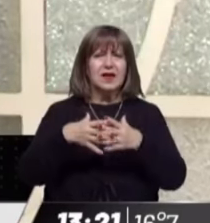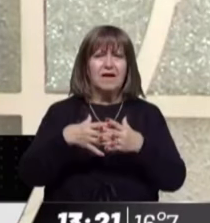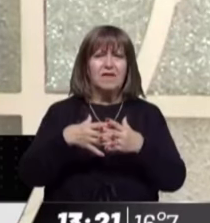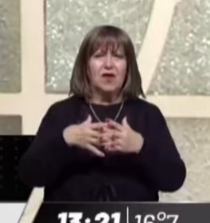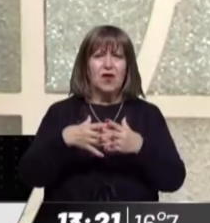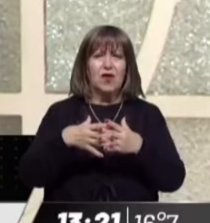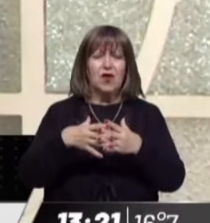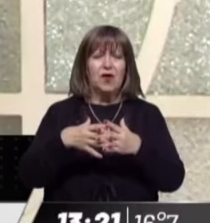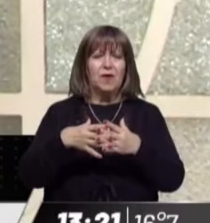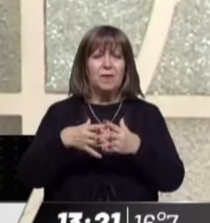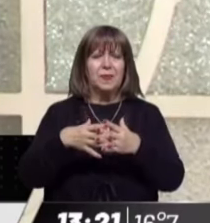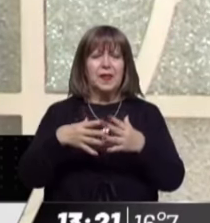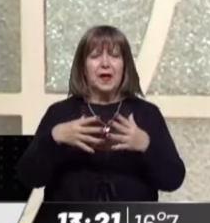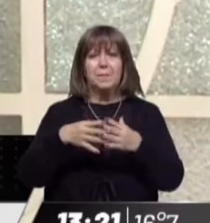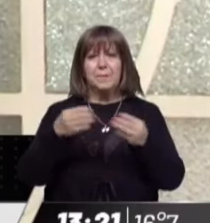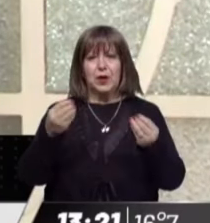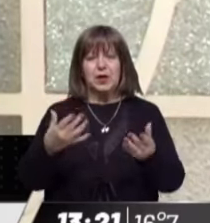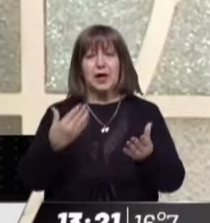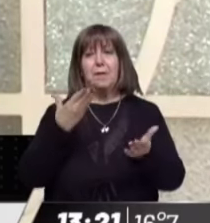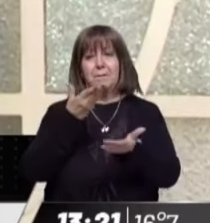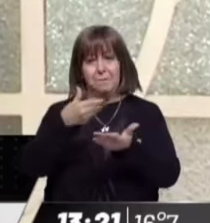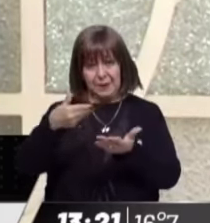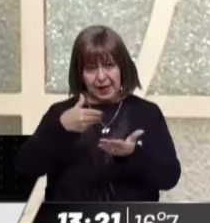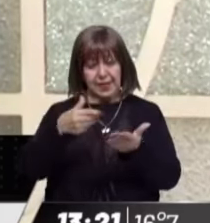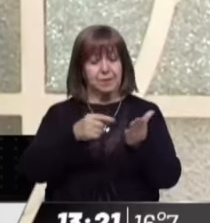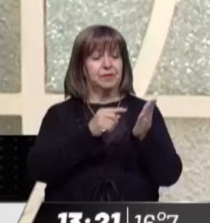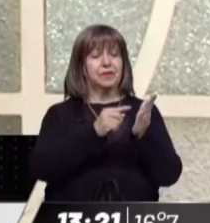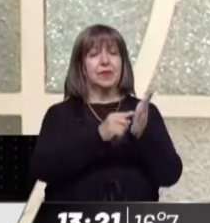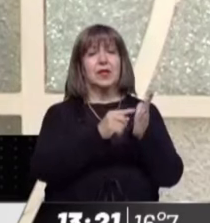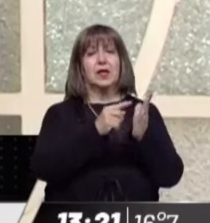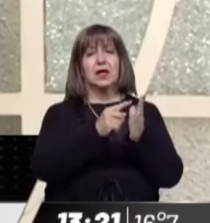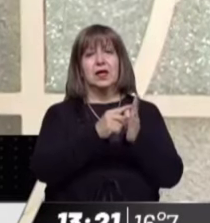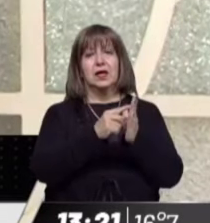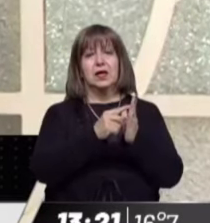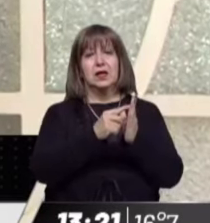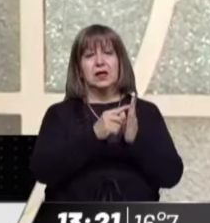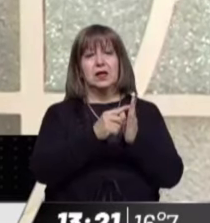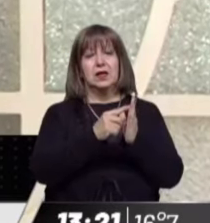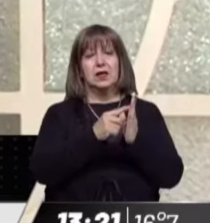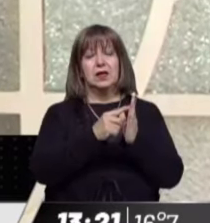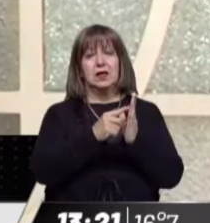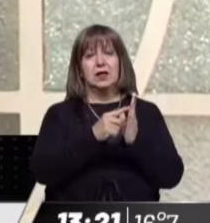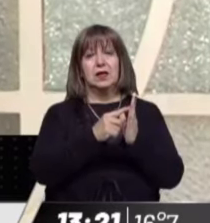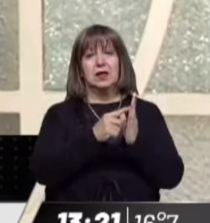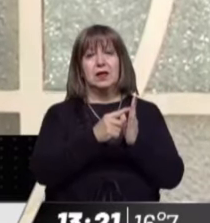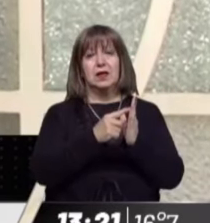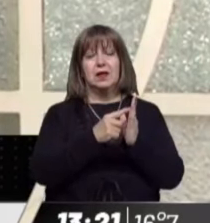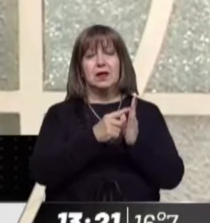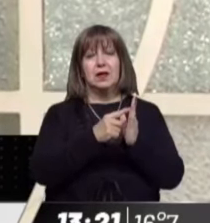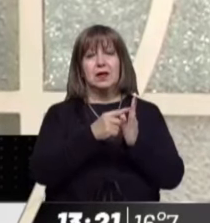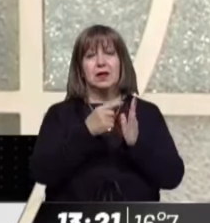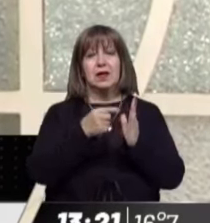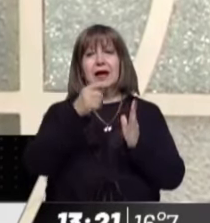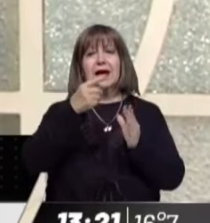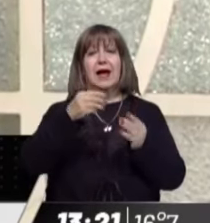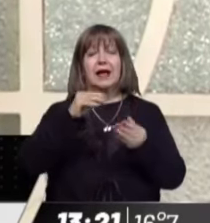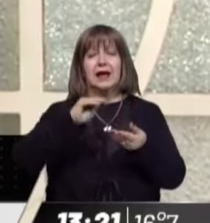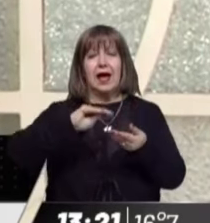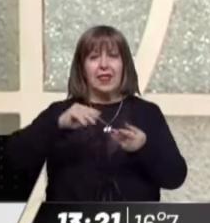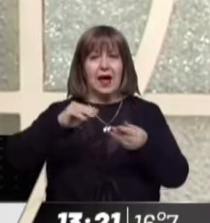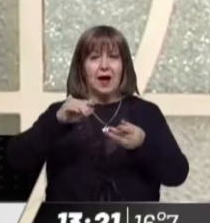Porque, por ejemplo, piden, entre otras cosas, que vaya cada merendero a retirar.